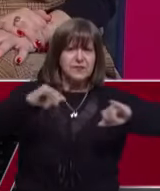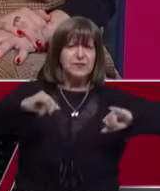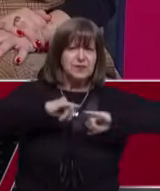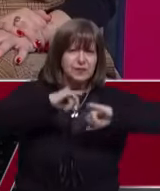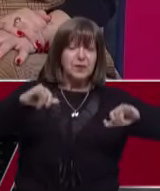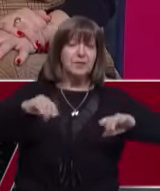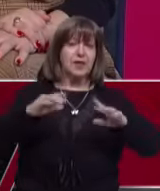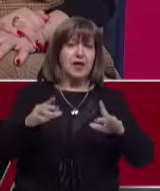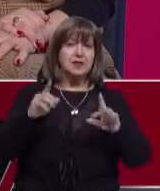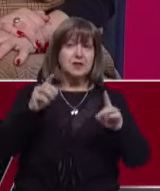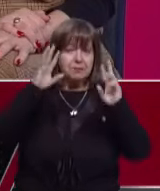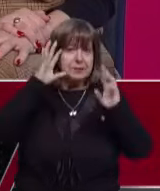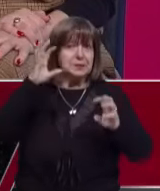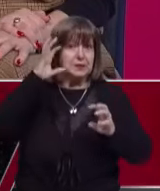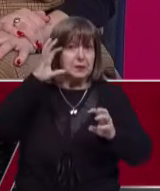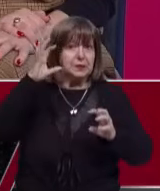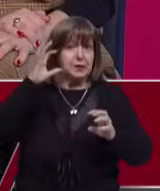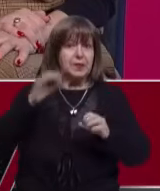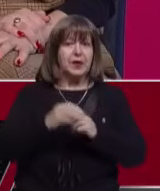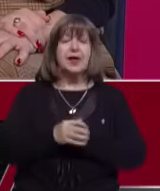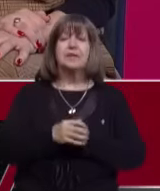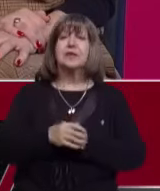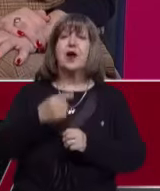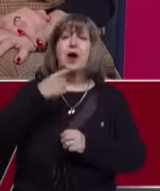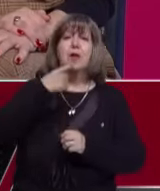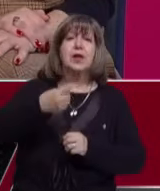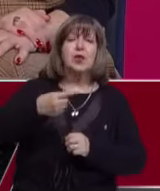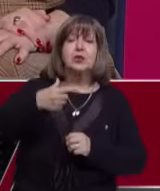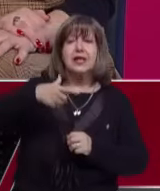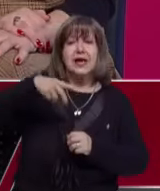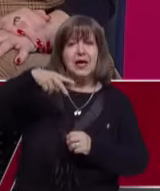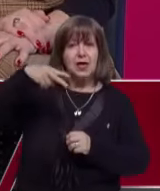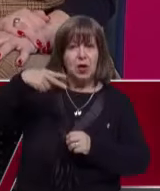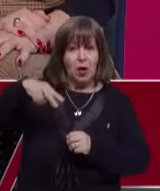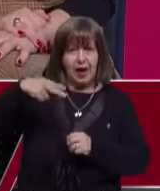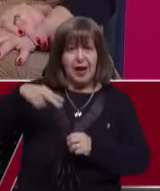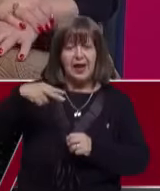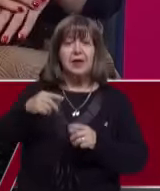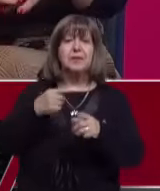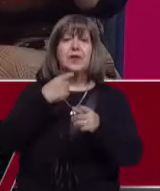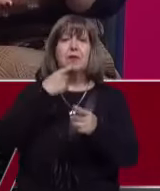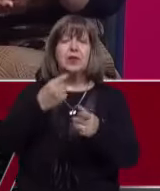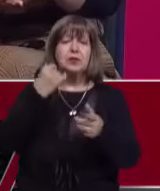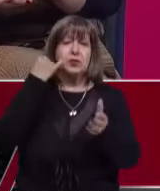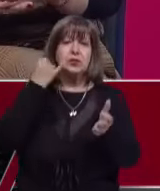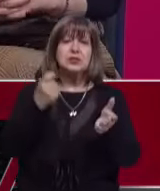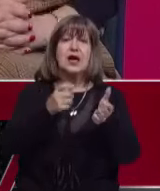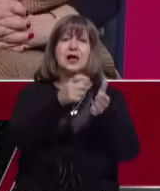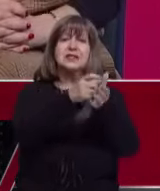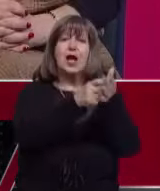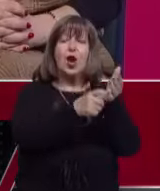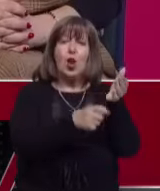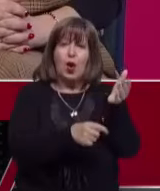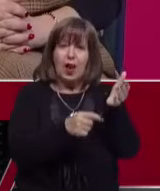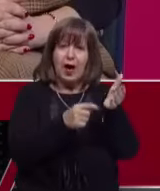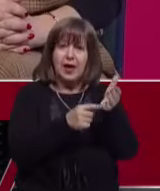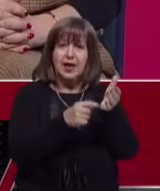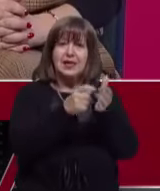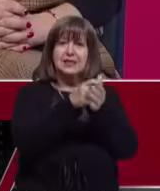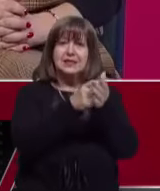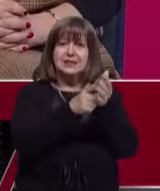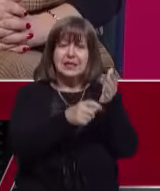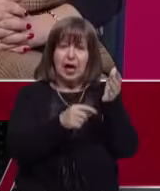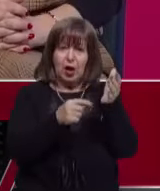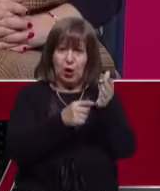dudas sin dudas siempre y cuando nos cuenten la verdad Lamentablemente Al haber estado todos los días allá no confío en nada vi cómo se rompió la